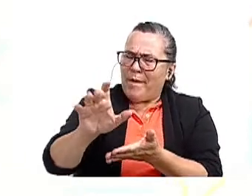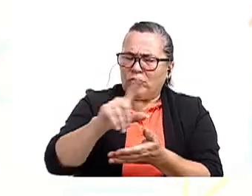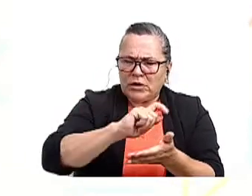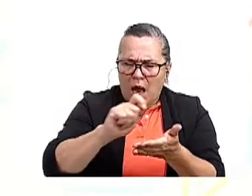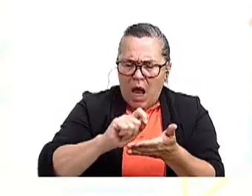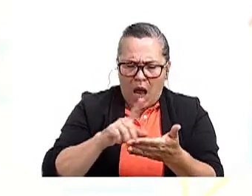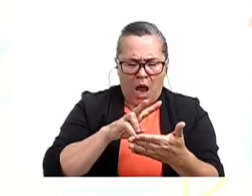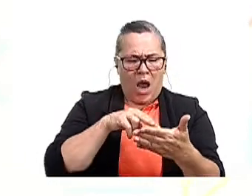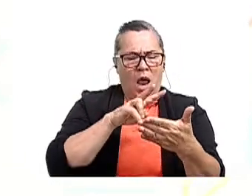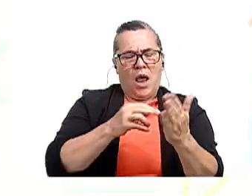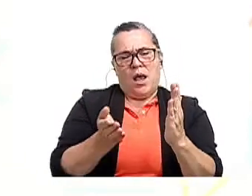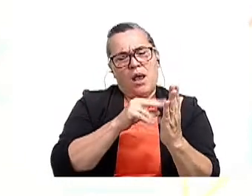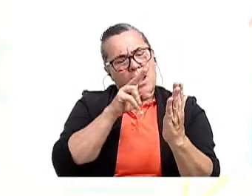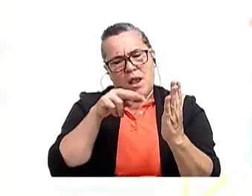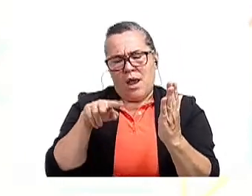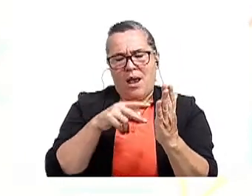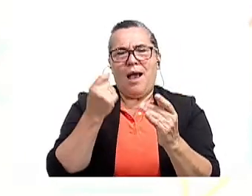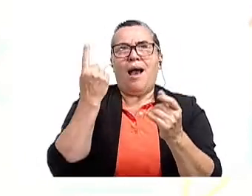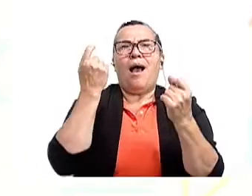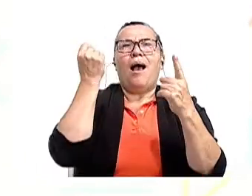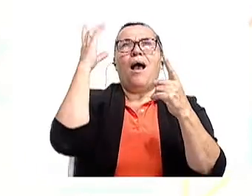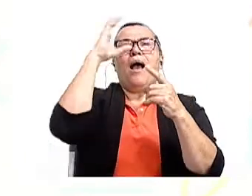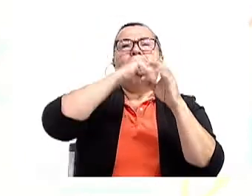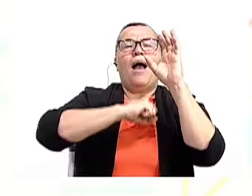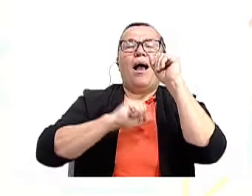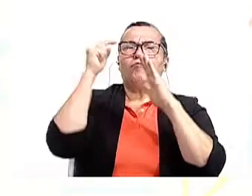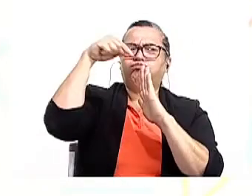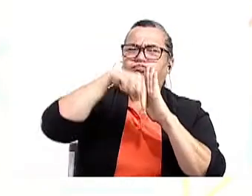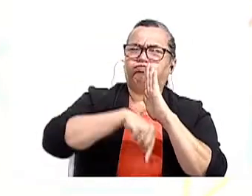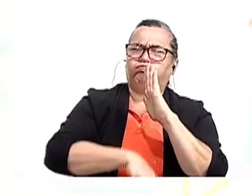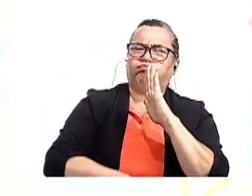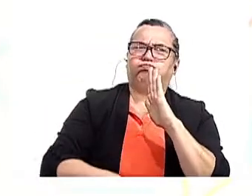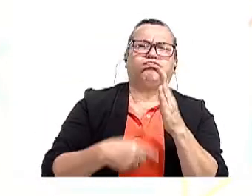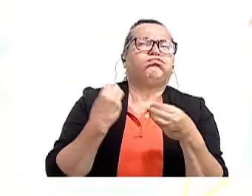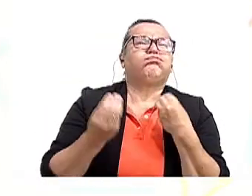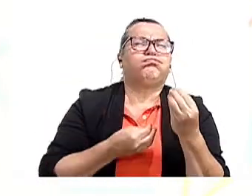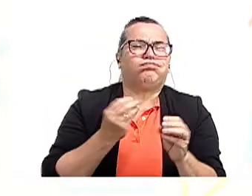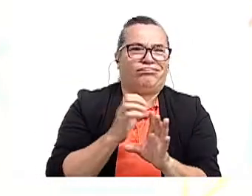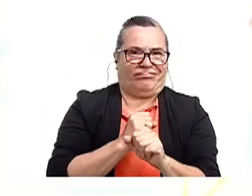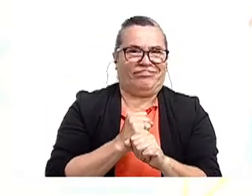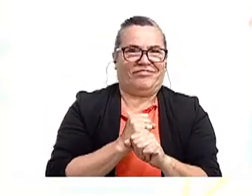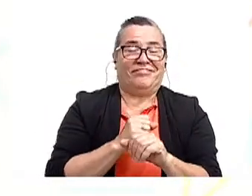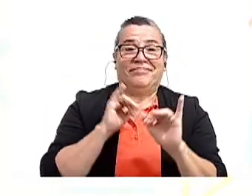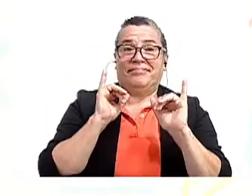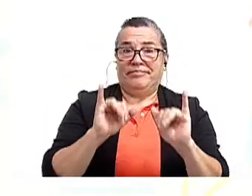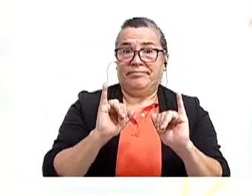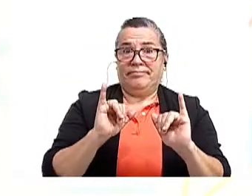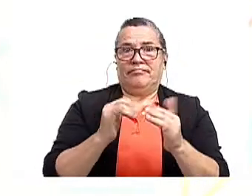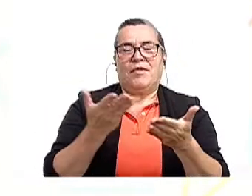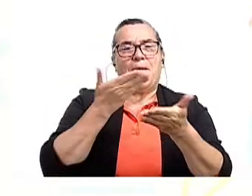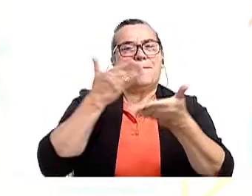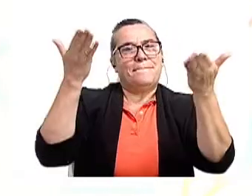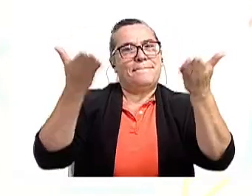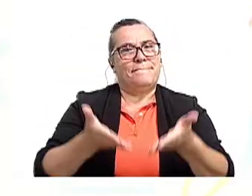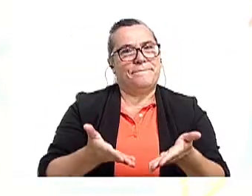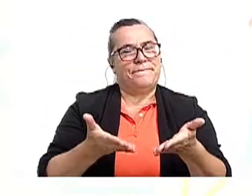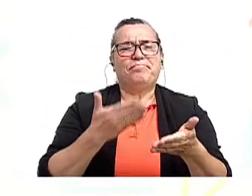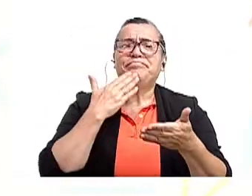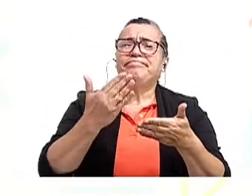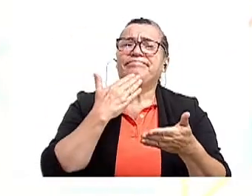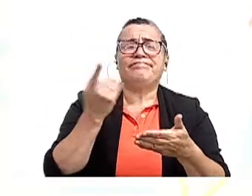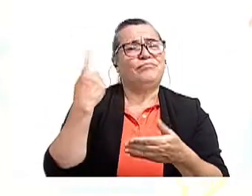comprender con mayor profundidad lo que hacemos en nuestras clases. Pues les doy la bienvenida a todos y gracias